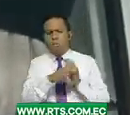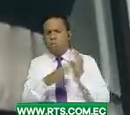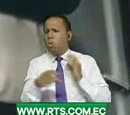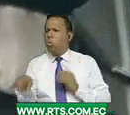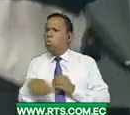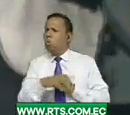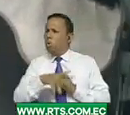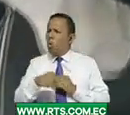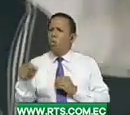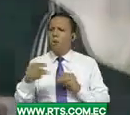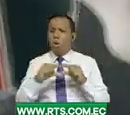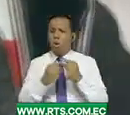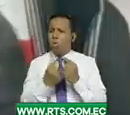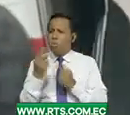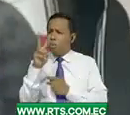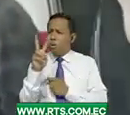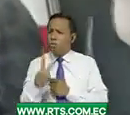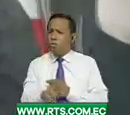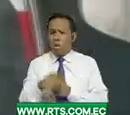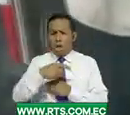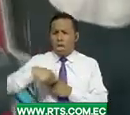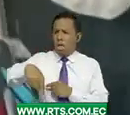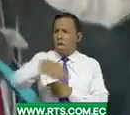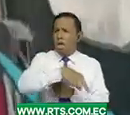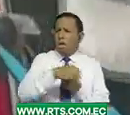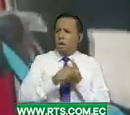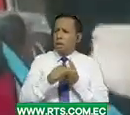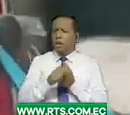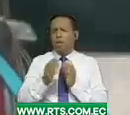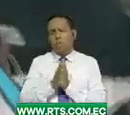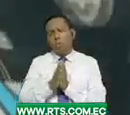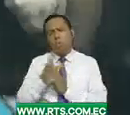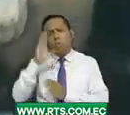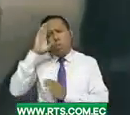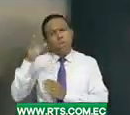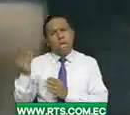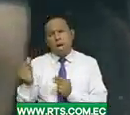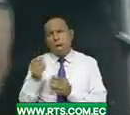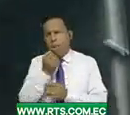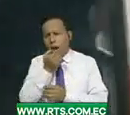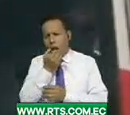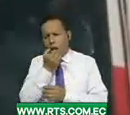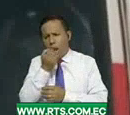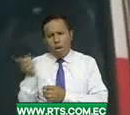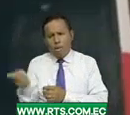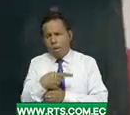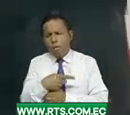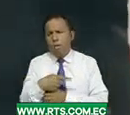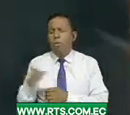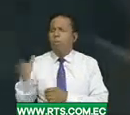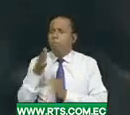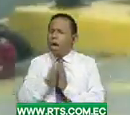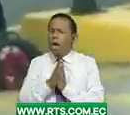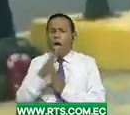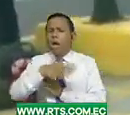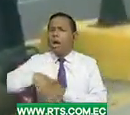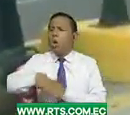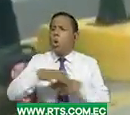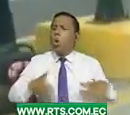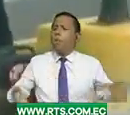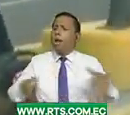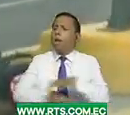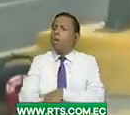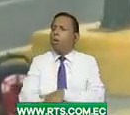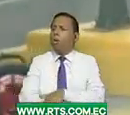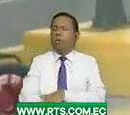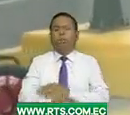de venezolanos aquí en el Redondel, en La Bomba, en Petróleos y Servicios. ¿Por el Redondel de González? No, en Otavalo. Un buen samaritano llamó